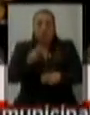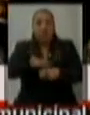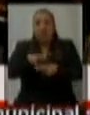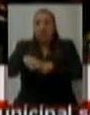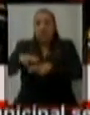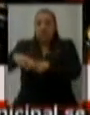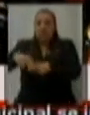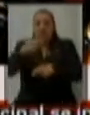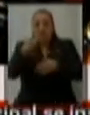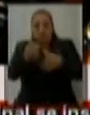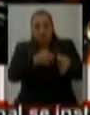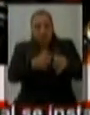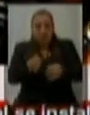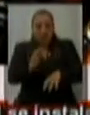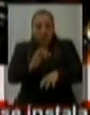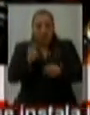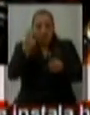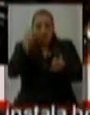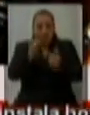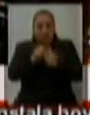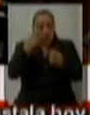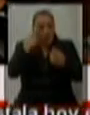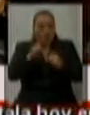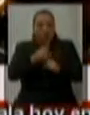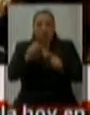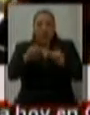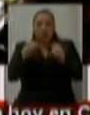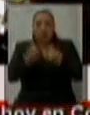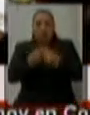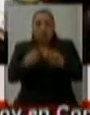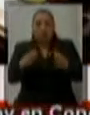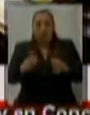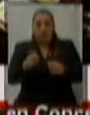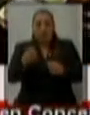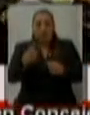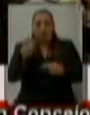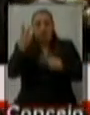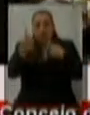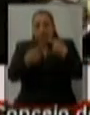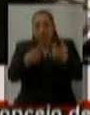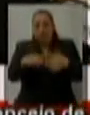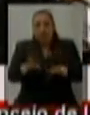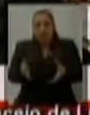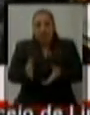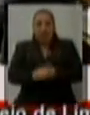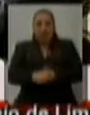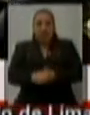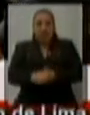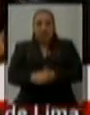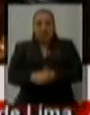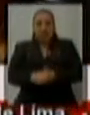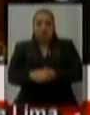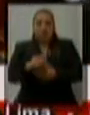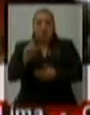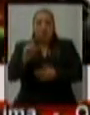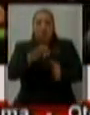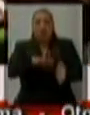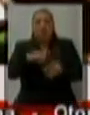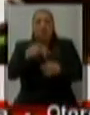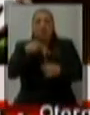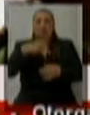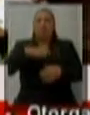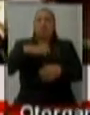dividen de acuerdo a cada grupo político. Bueno, esta es una visita ya que sale quizás un poco del